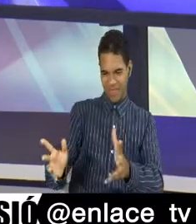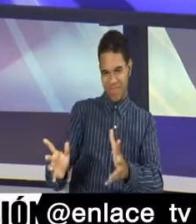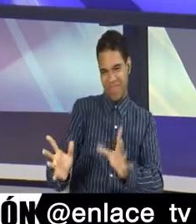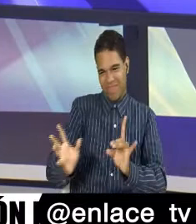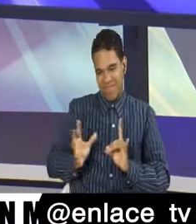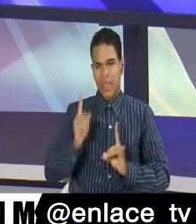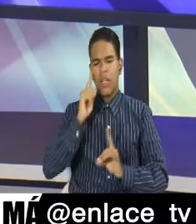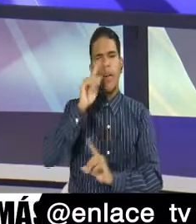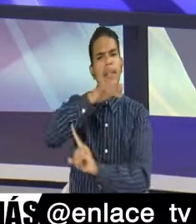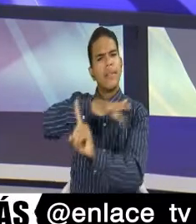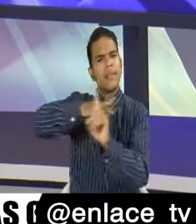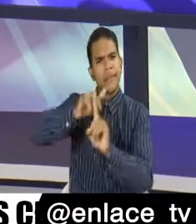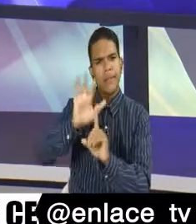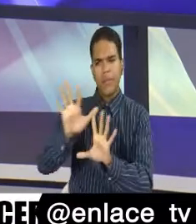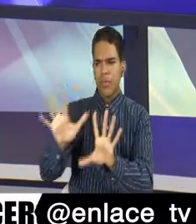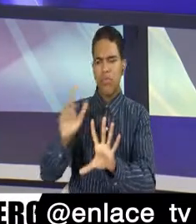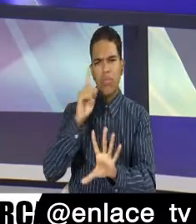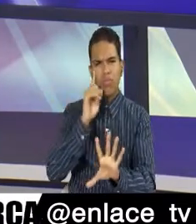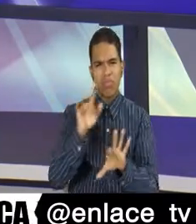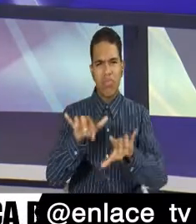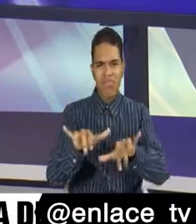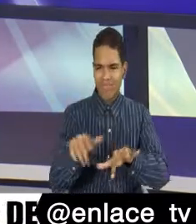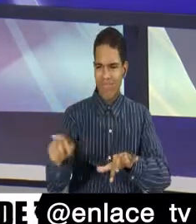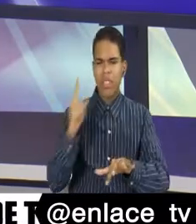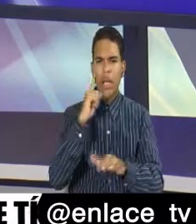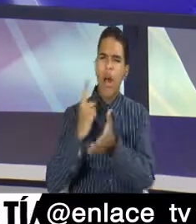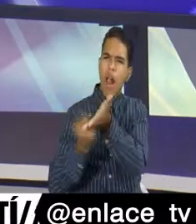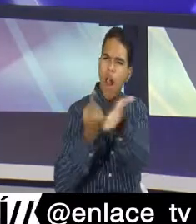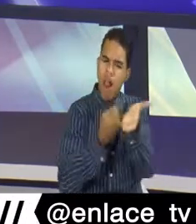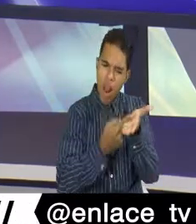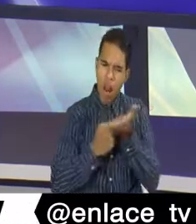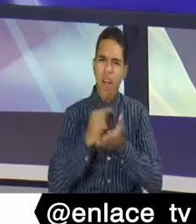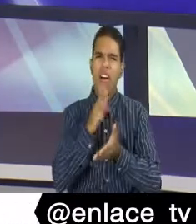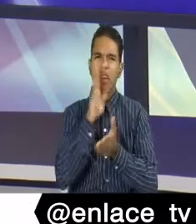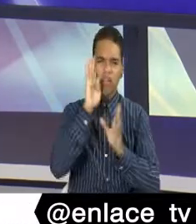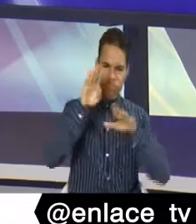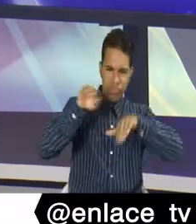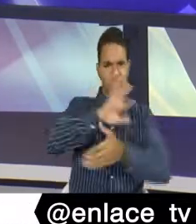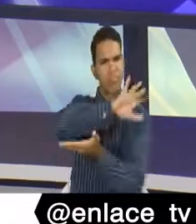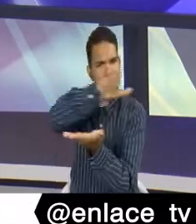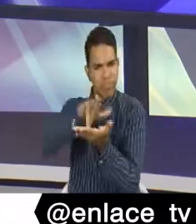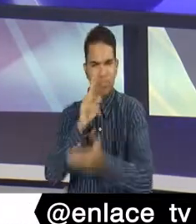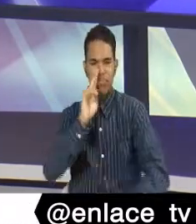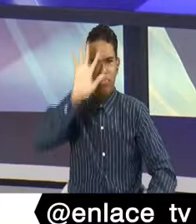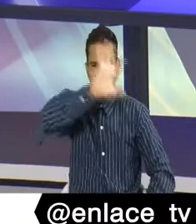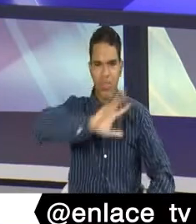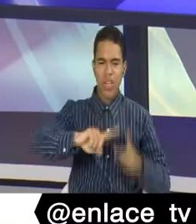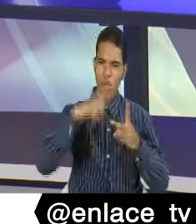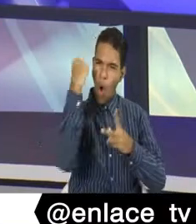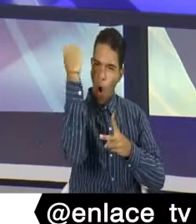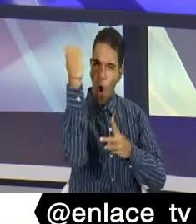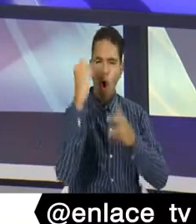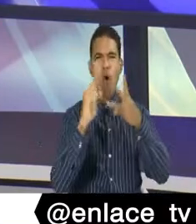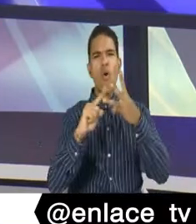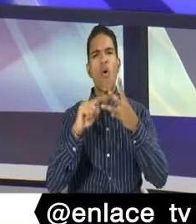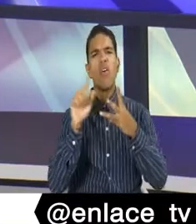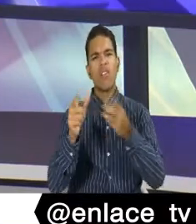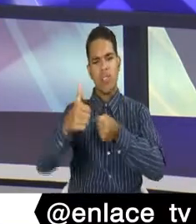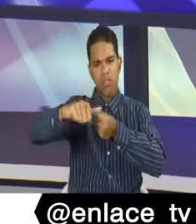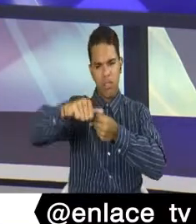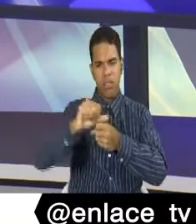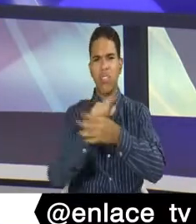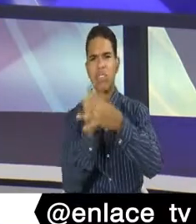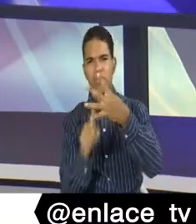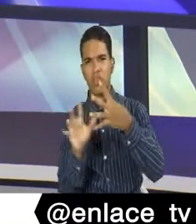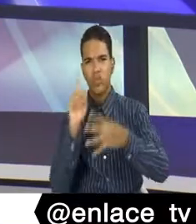entregó conclusiones del debate en el que participaron representantes del Gobierno Nacional, la USO, Ecopetrol y la Asociación Colombiana